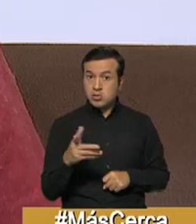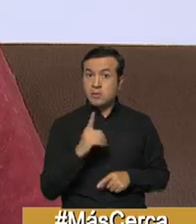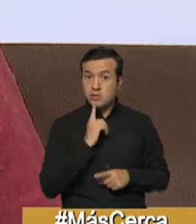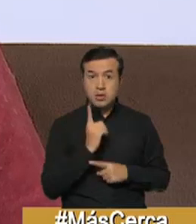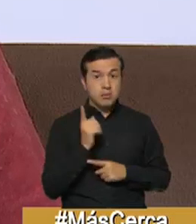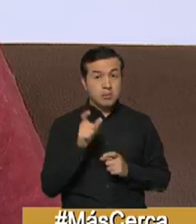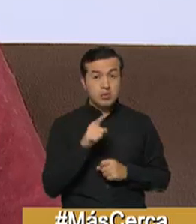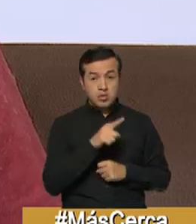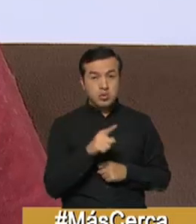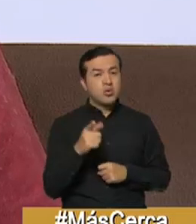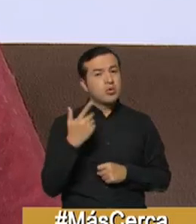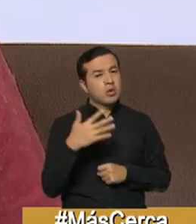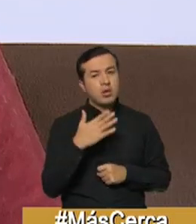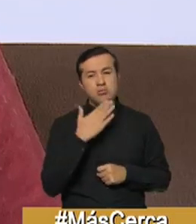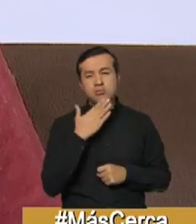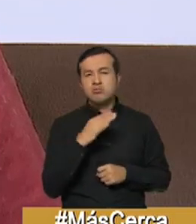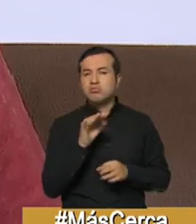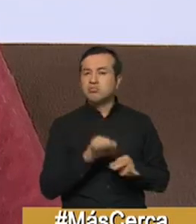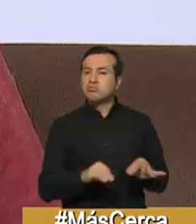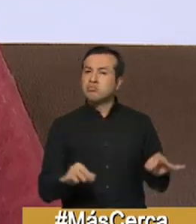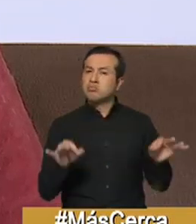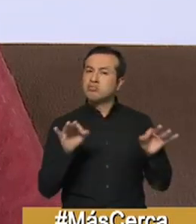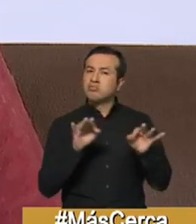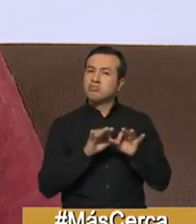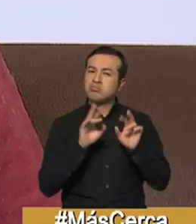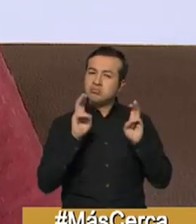también han sido parte fundamental en este